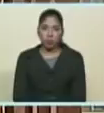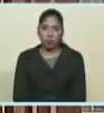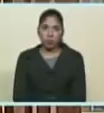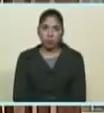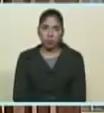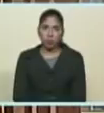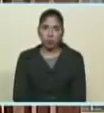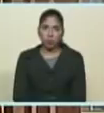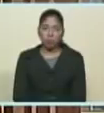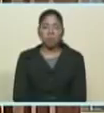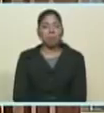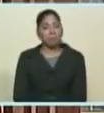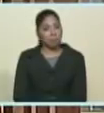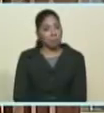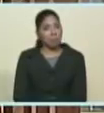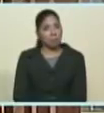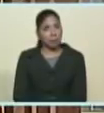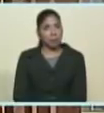Correcto.